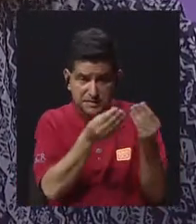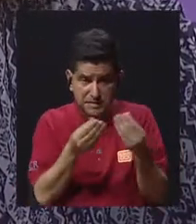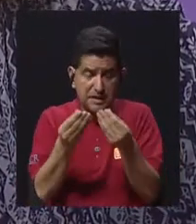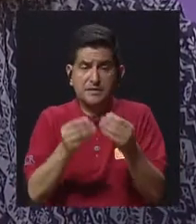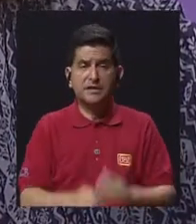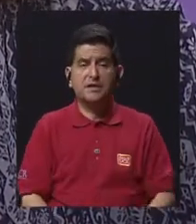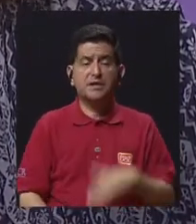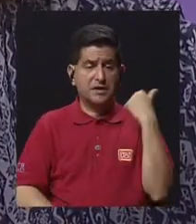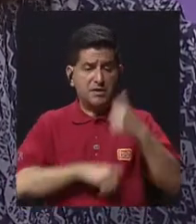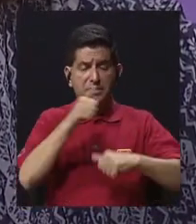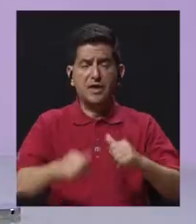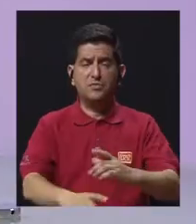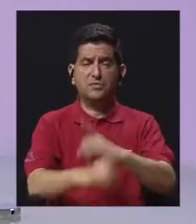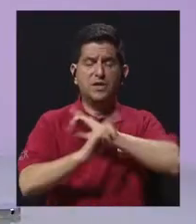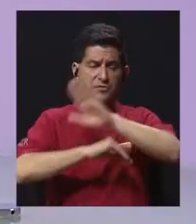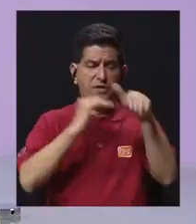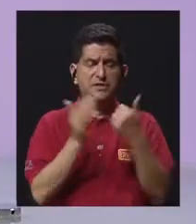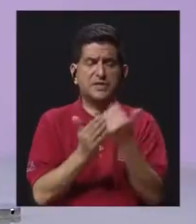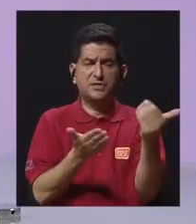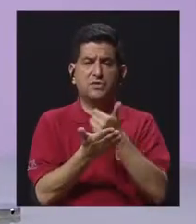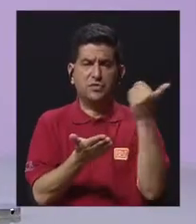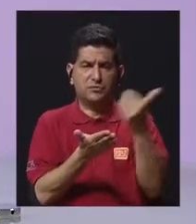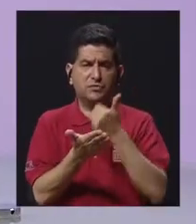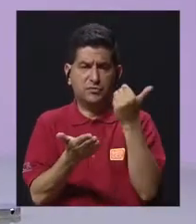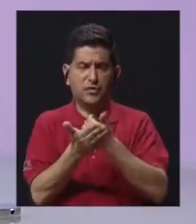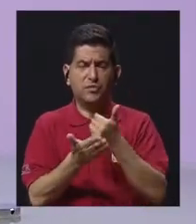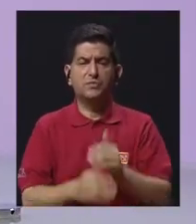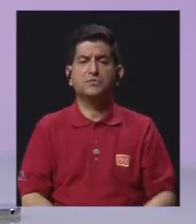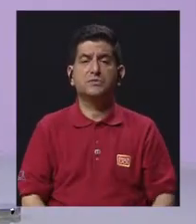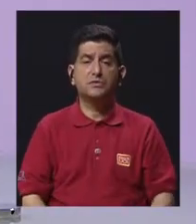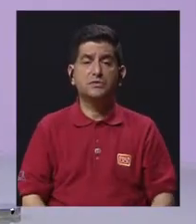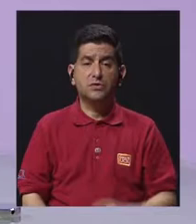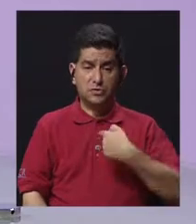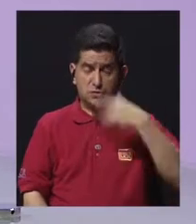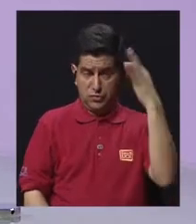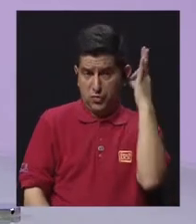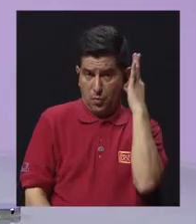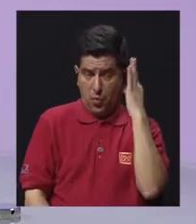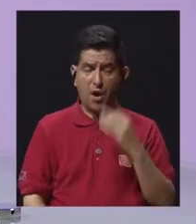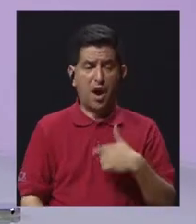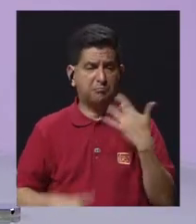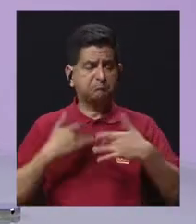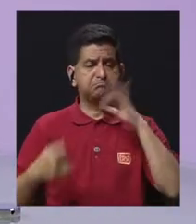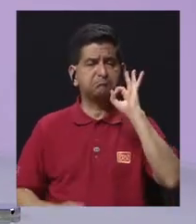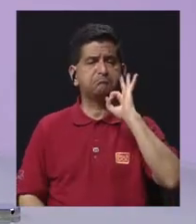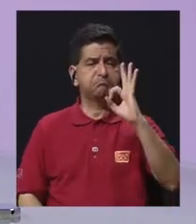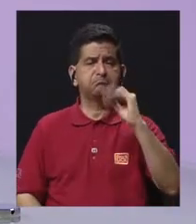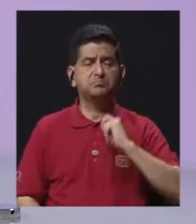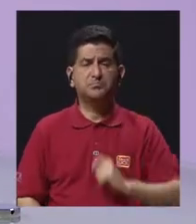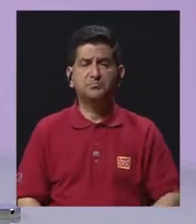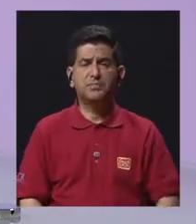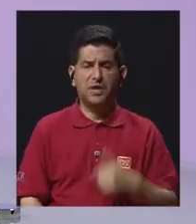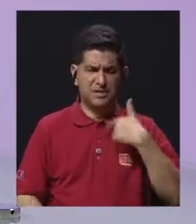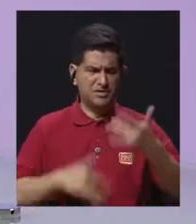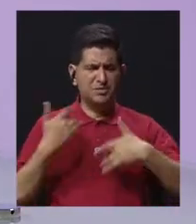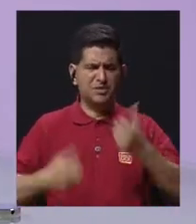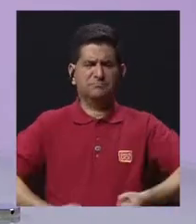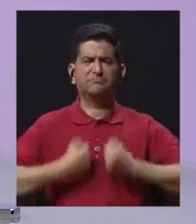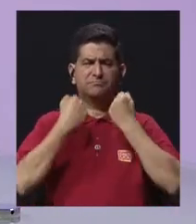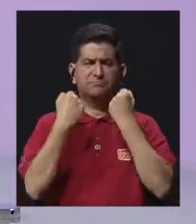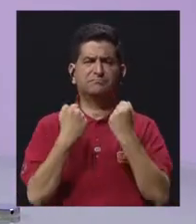y a luchar por defender todos nuestros recursos. Y como mujer yo me siento muy bien y me siento